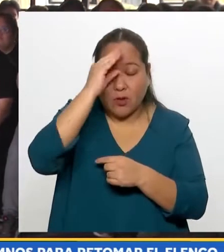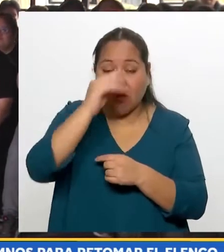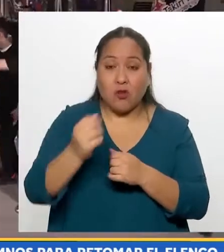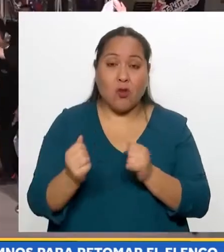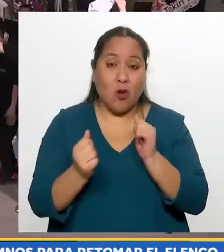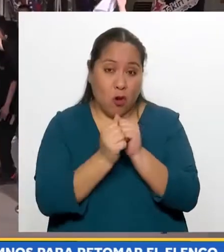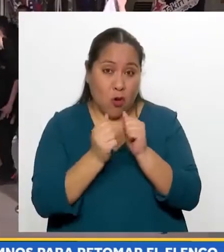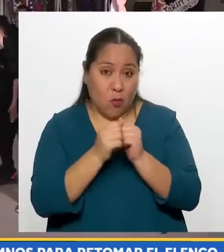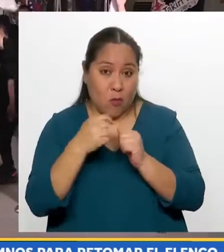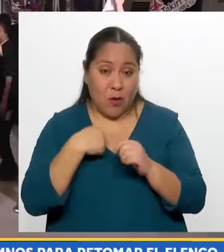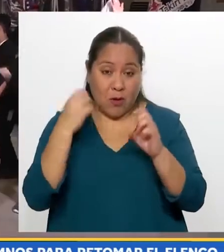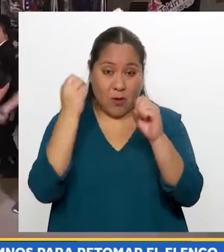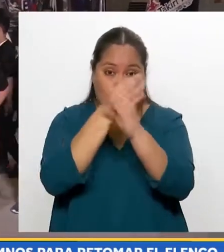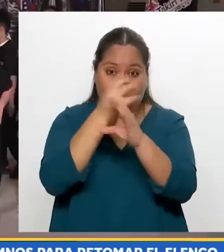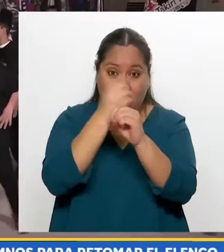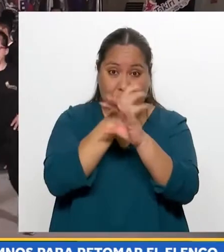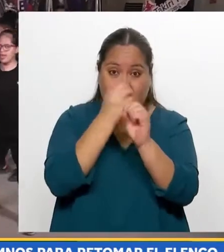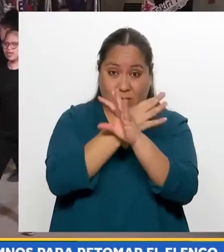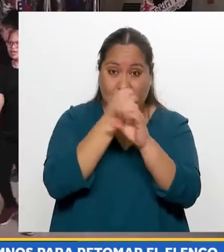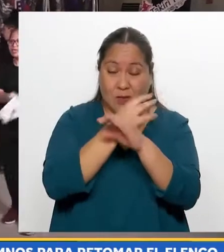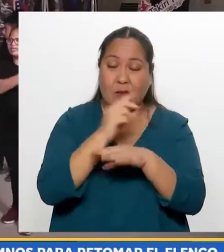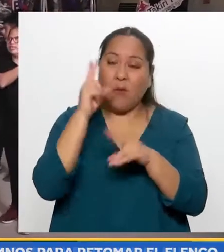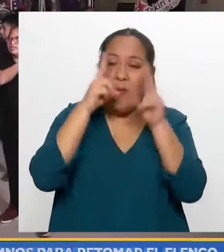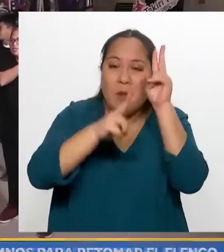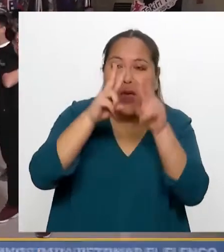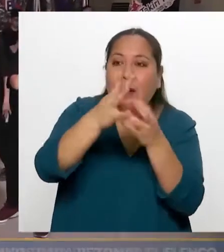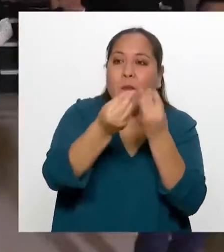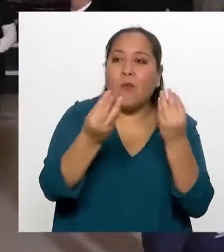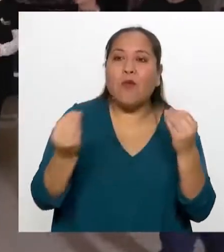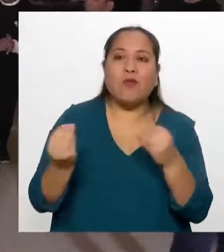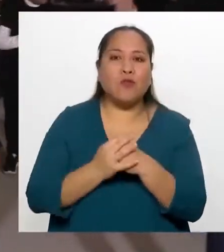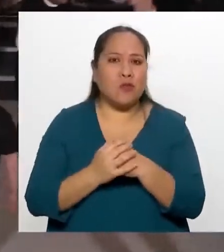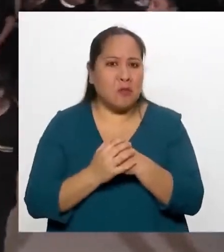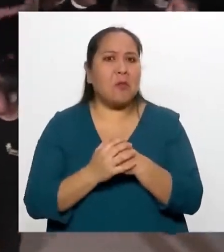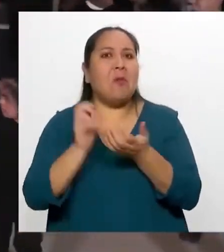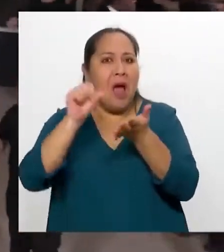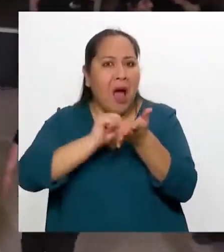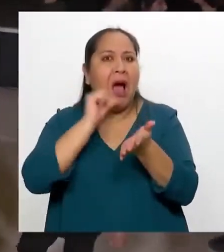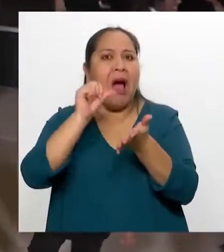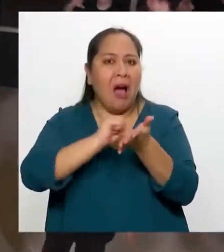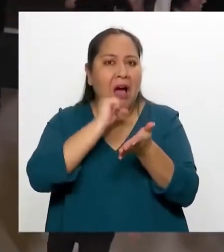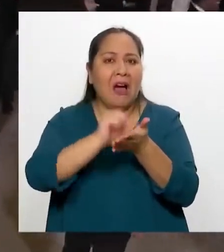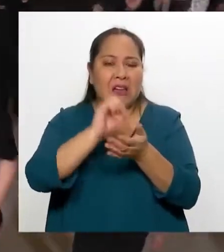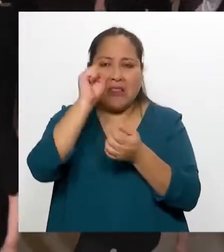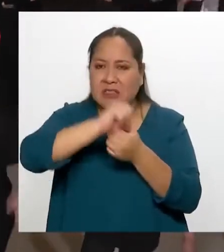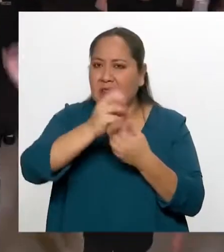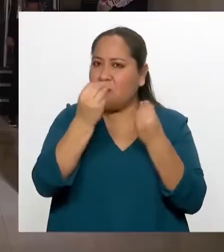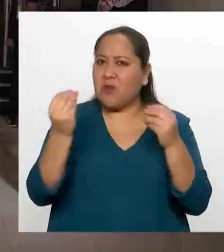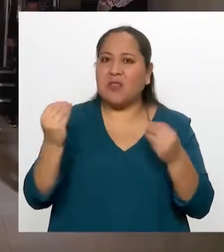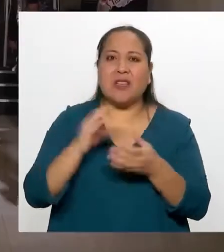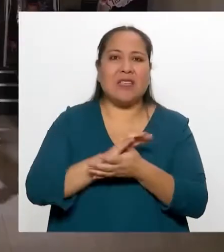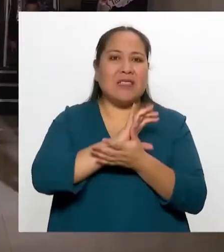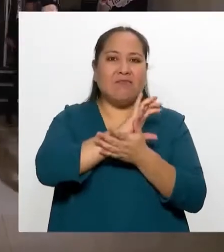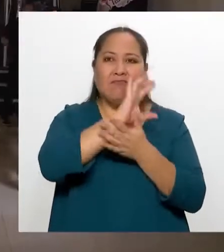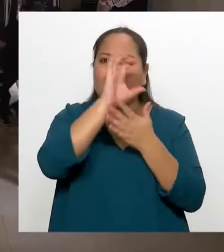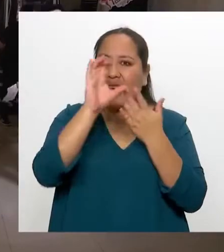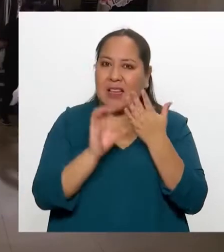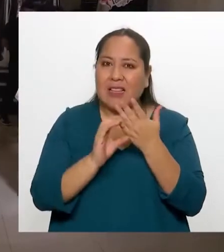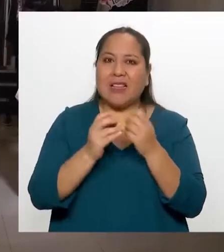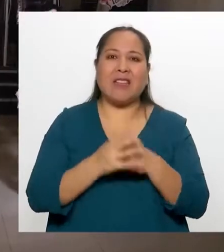estuvieron conmigo en los talleres virtuales porque vi muchos de ellos que tenían destrezas artísticas, ¿no? Y muchas cualidades.